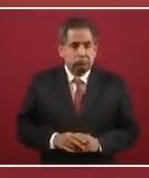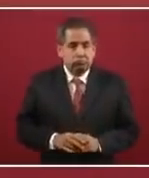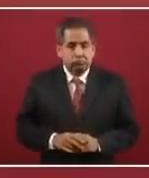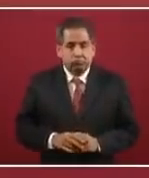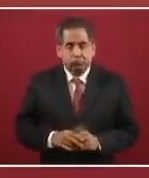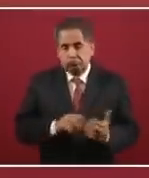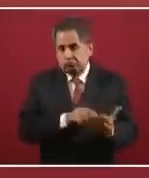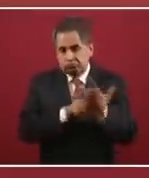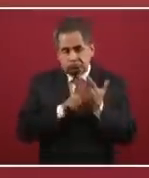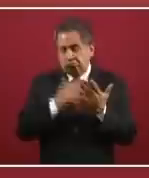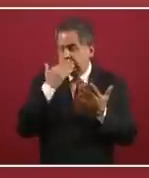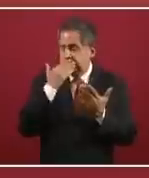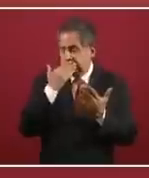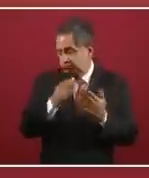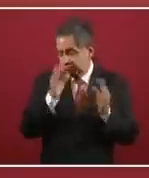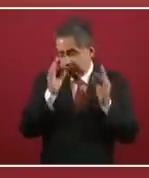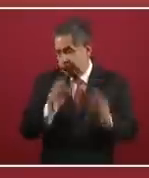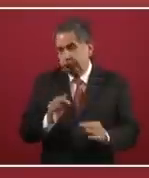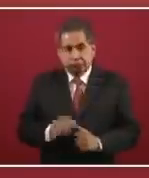ejemplar